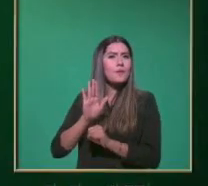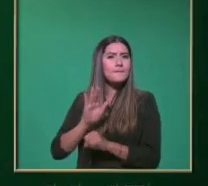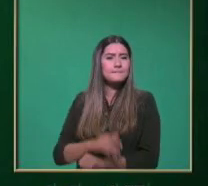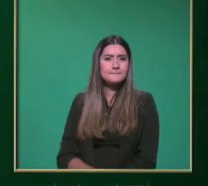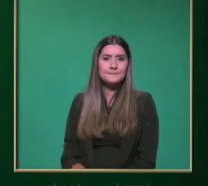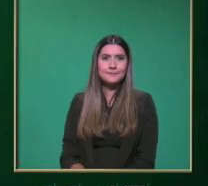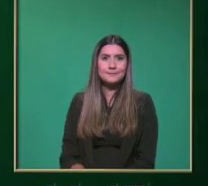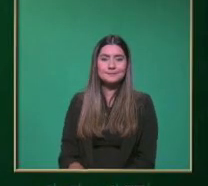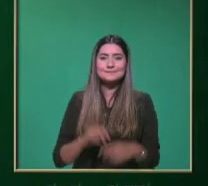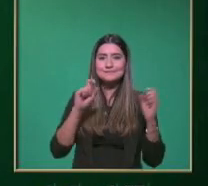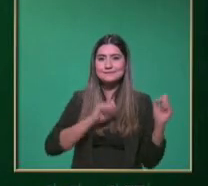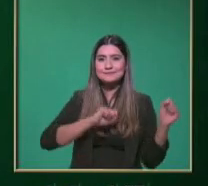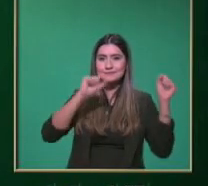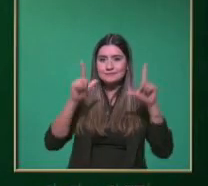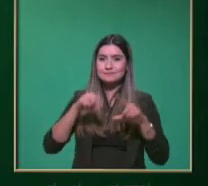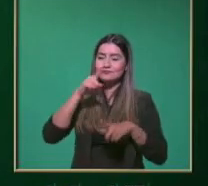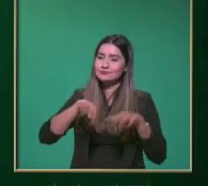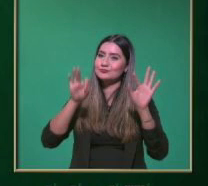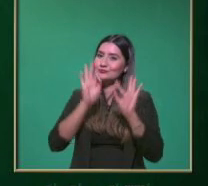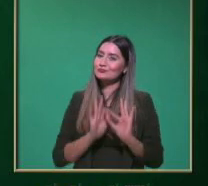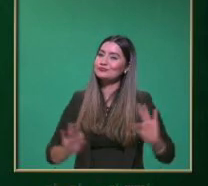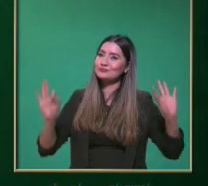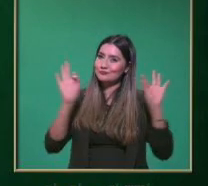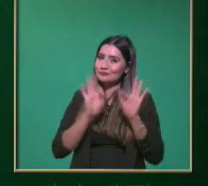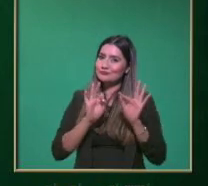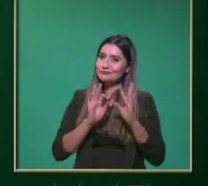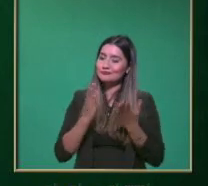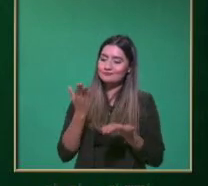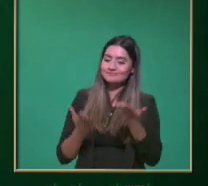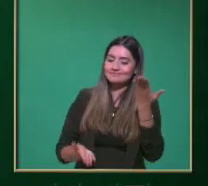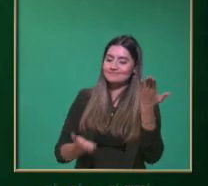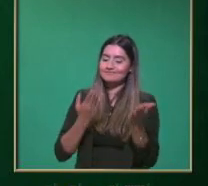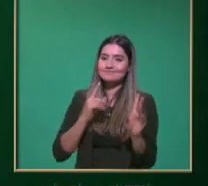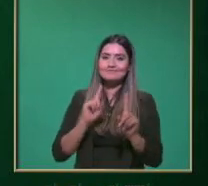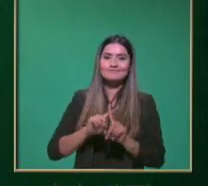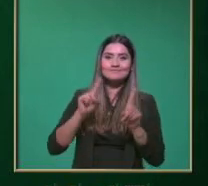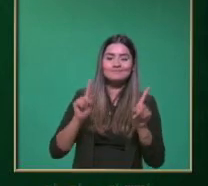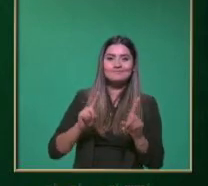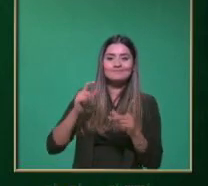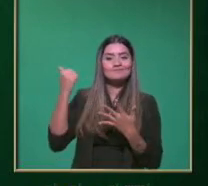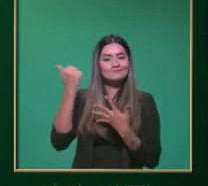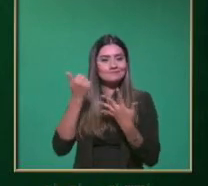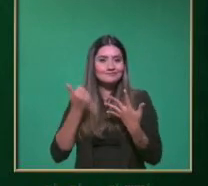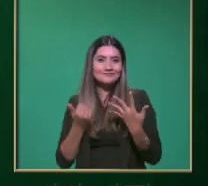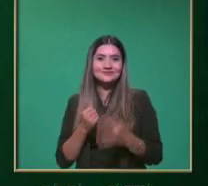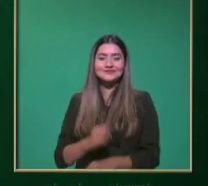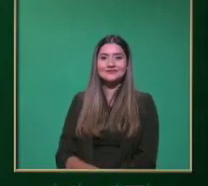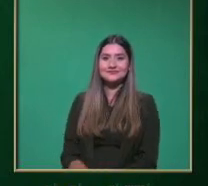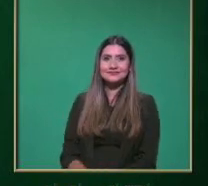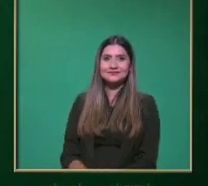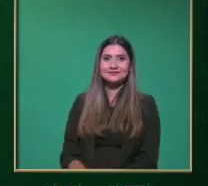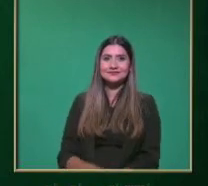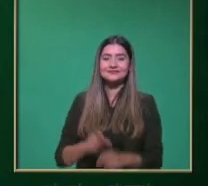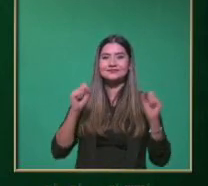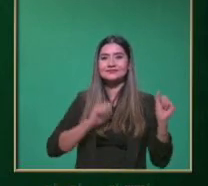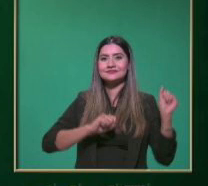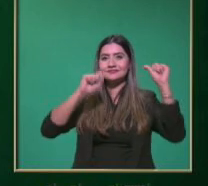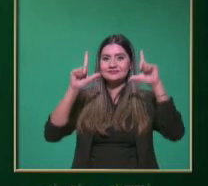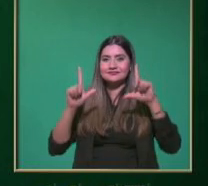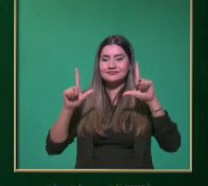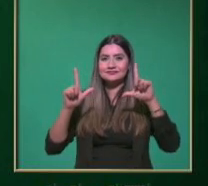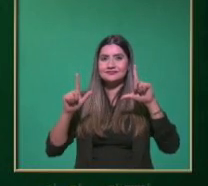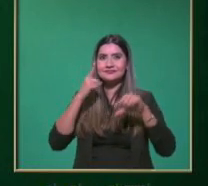sí, en pantalla. Porque es importante saber la diferencia de cada uno, maestra. ¿Y esto que aparece en pantalla, qué texto es, maestra? Esto es